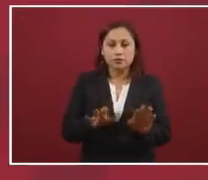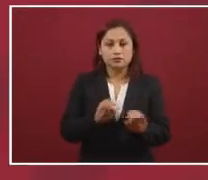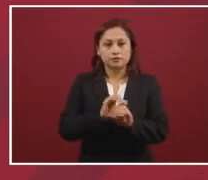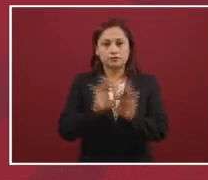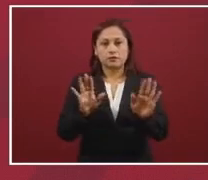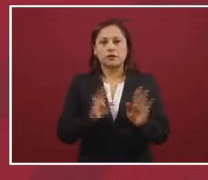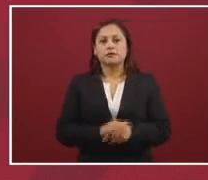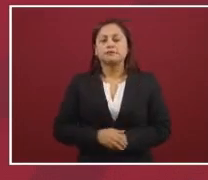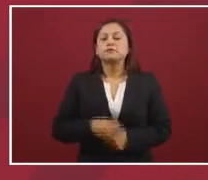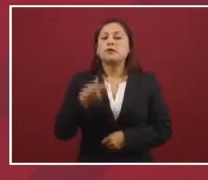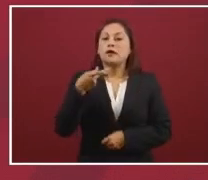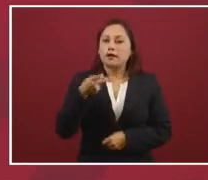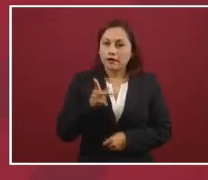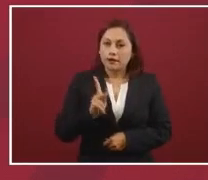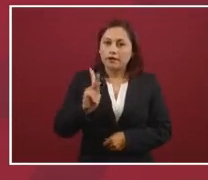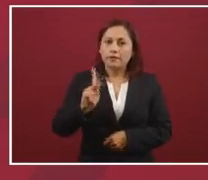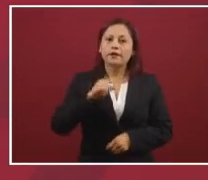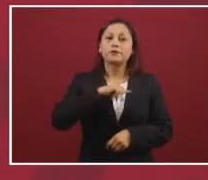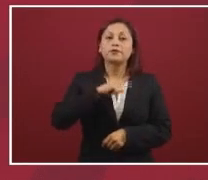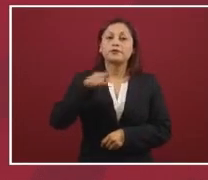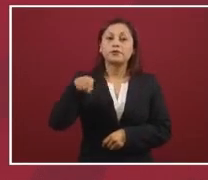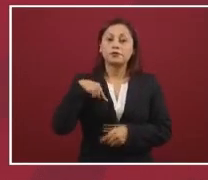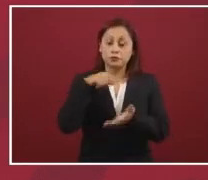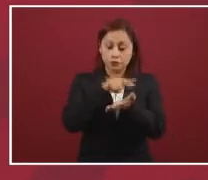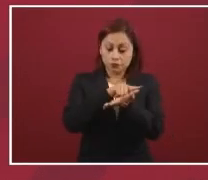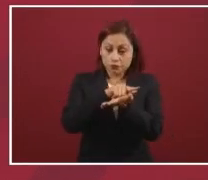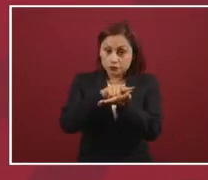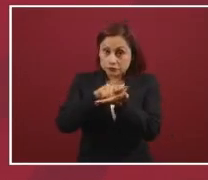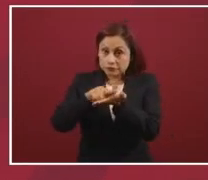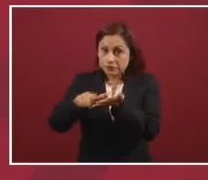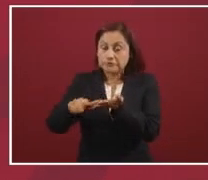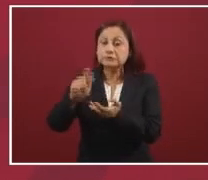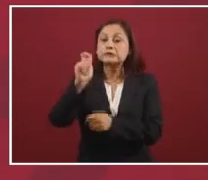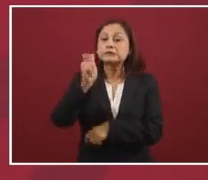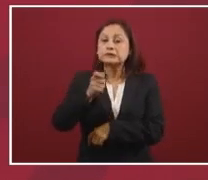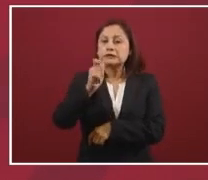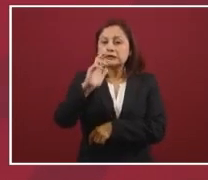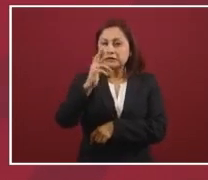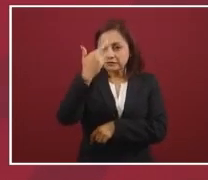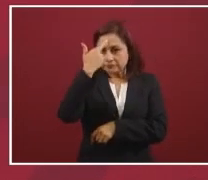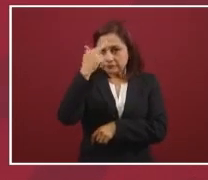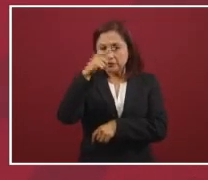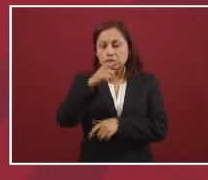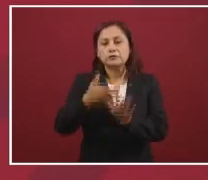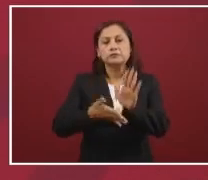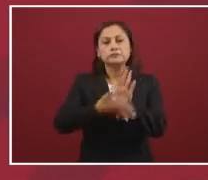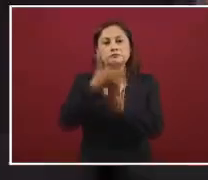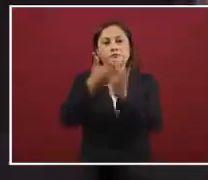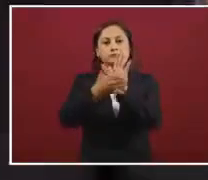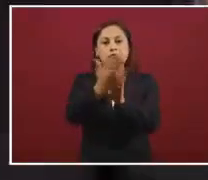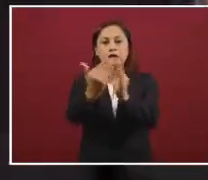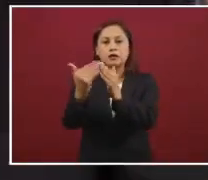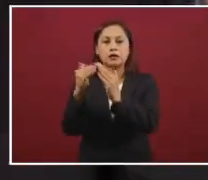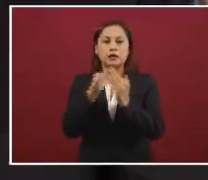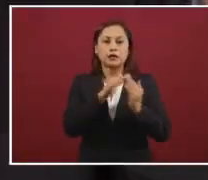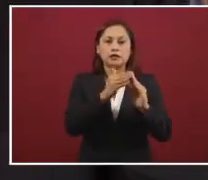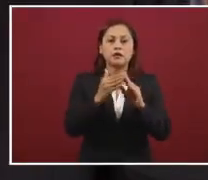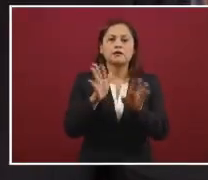limpiando todo lo que tiene que ver con la construcción de viviendas, porque se